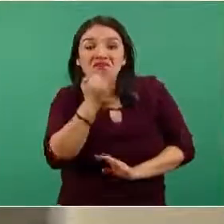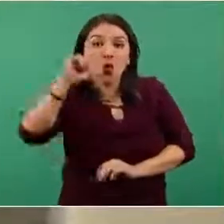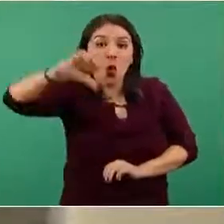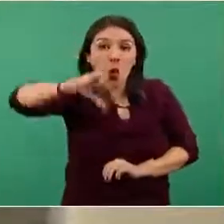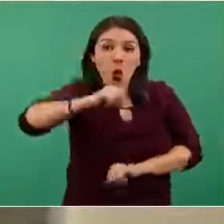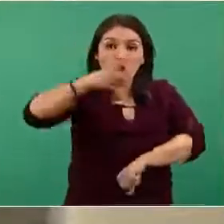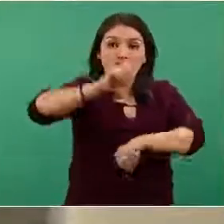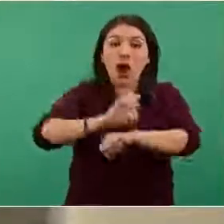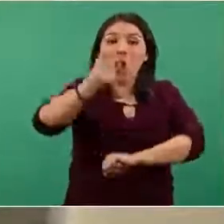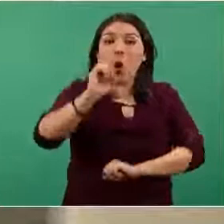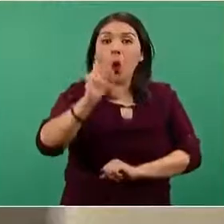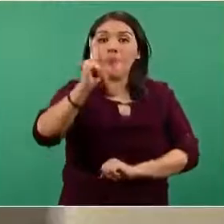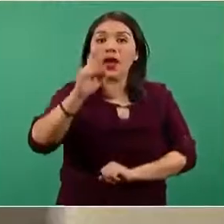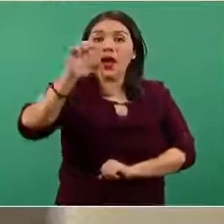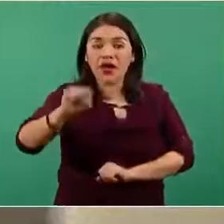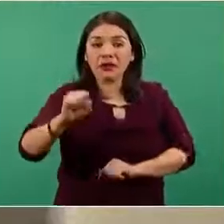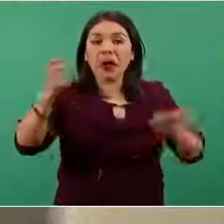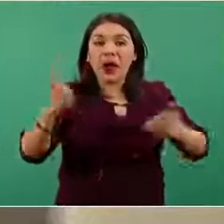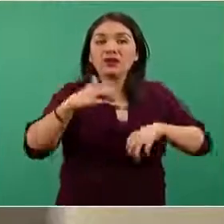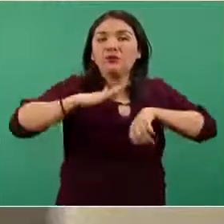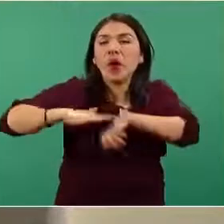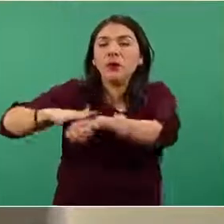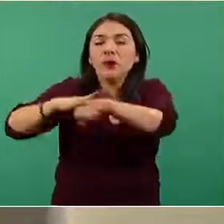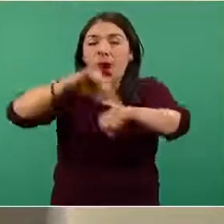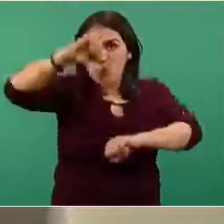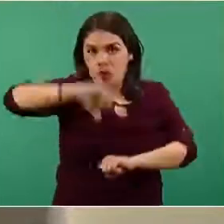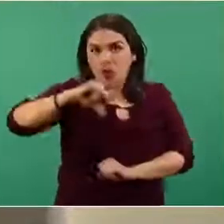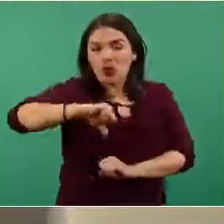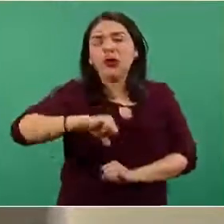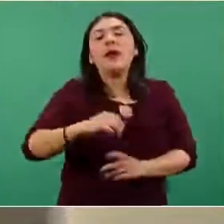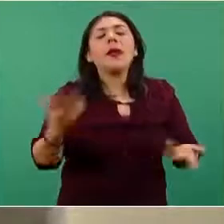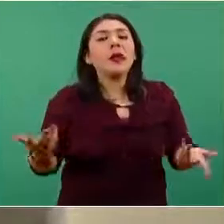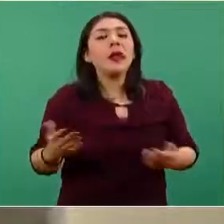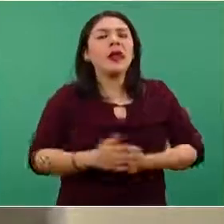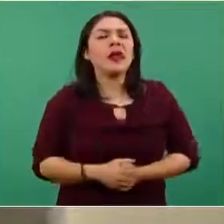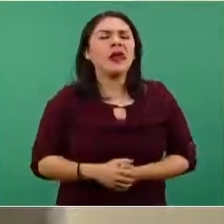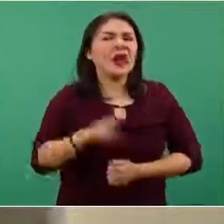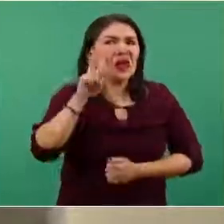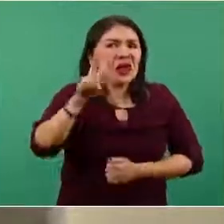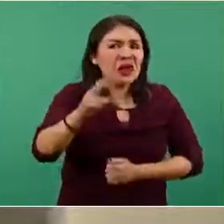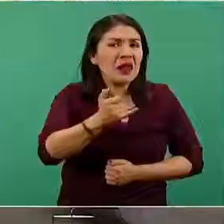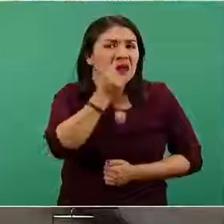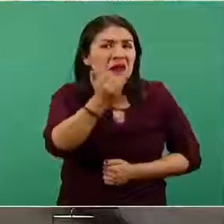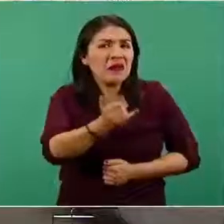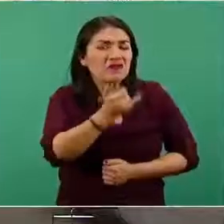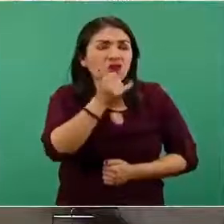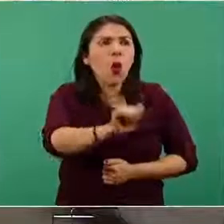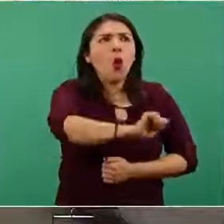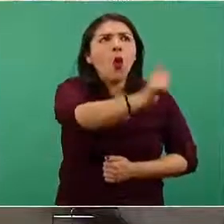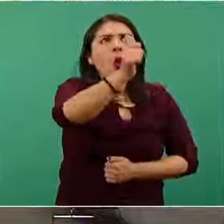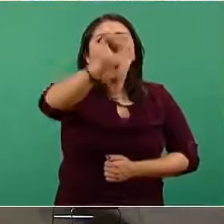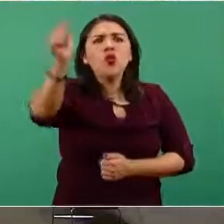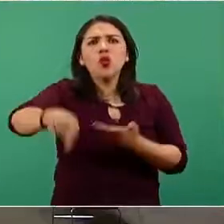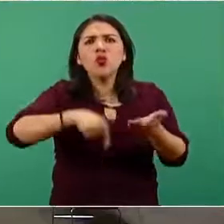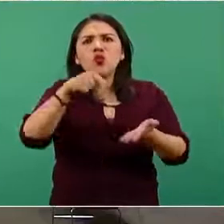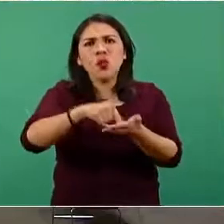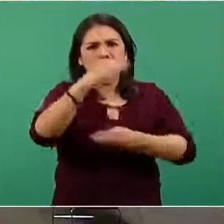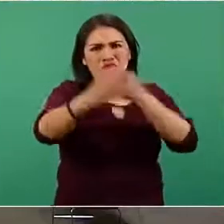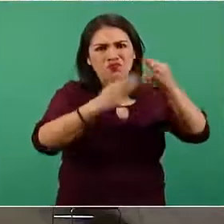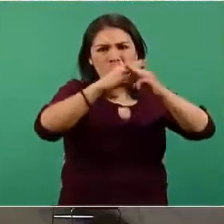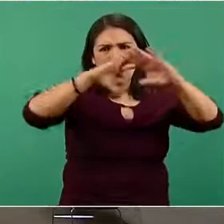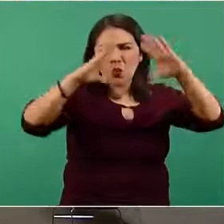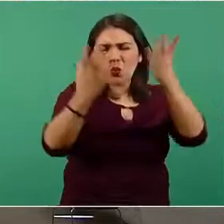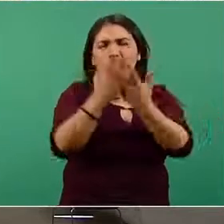Salud hizo un llamado en este sentido y podemos ver que en otras zonas del mundo, en particular en